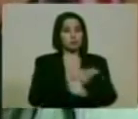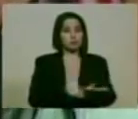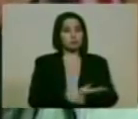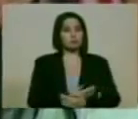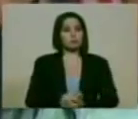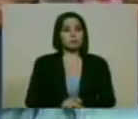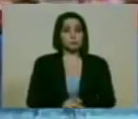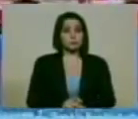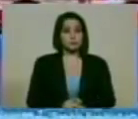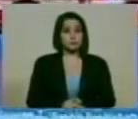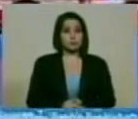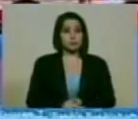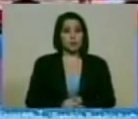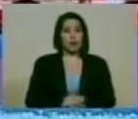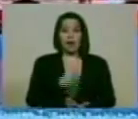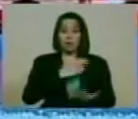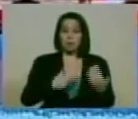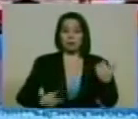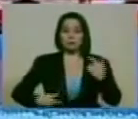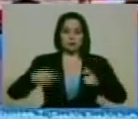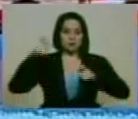Fue el comandante Hugo Chávez